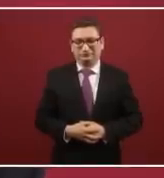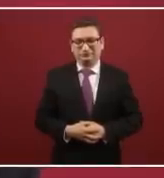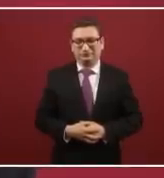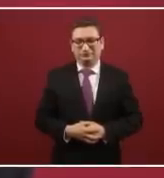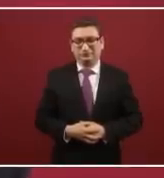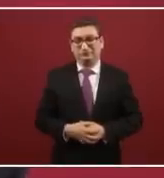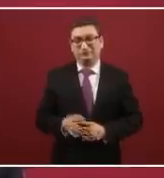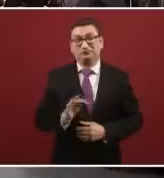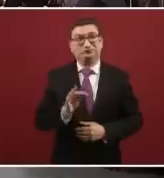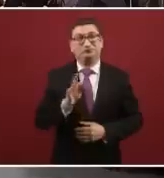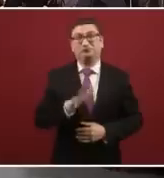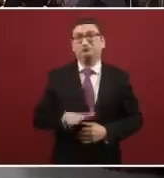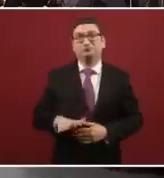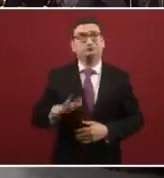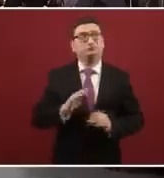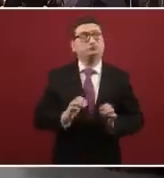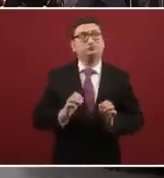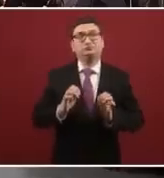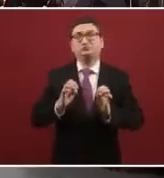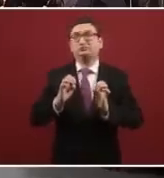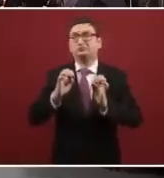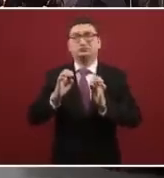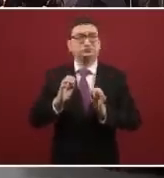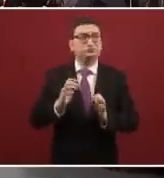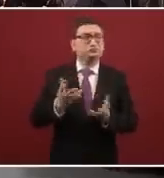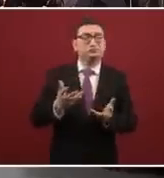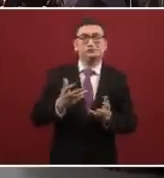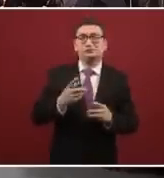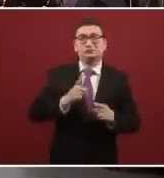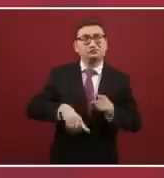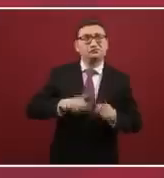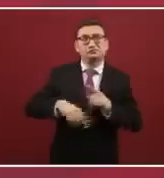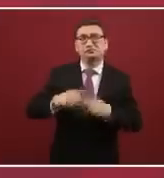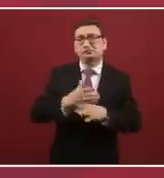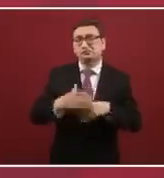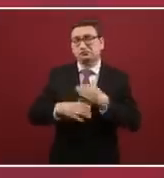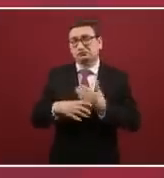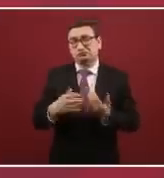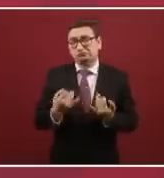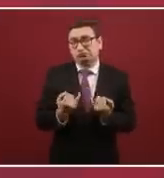del palacio. No, nada de eso.